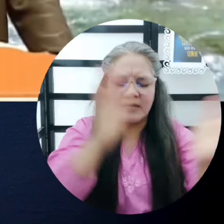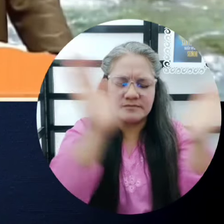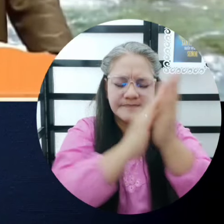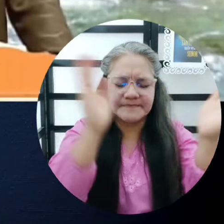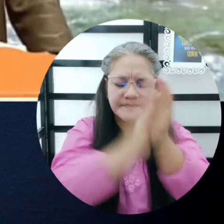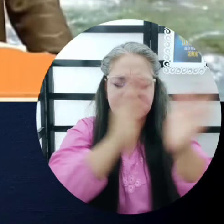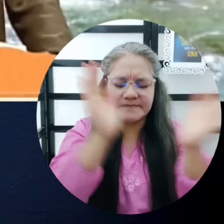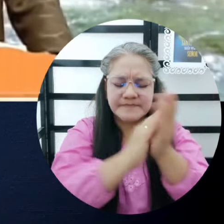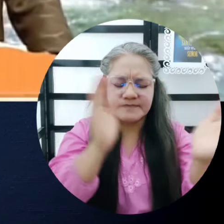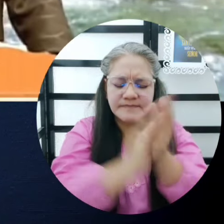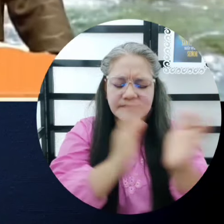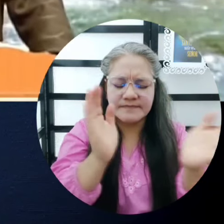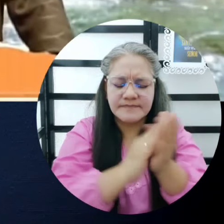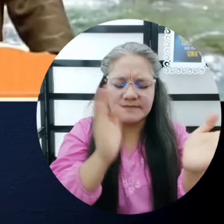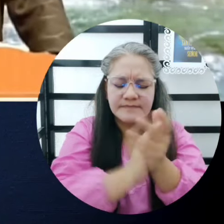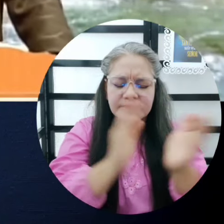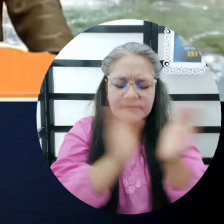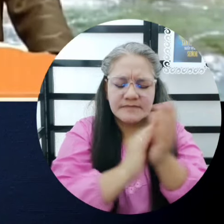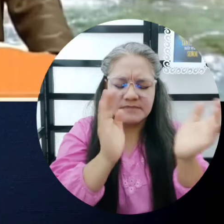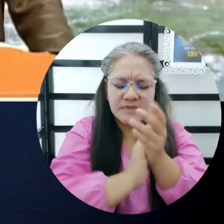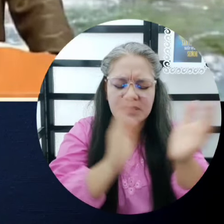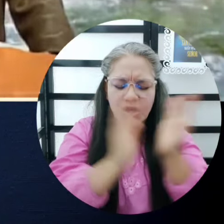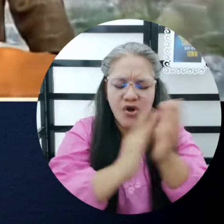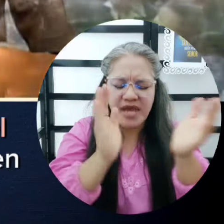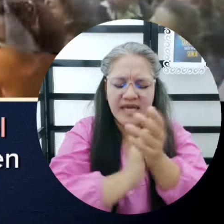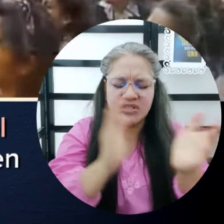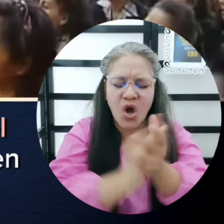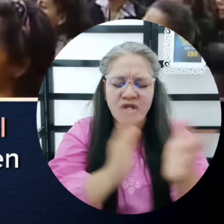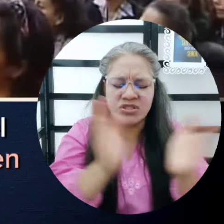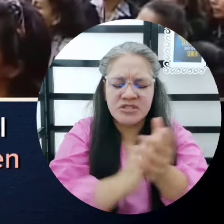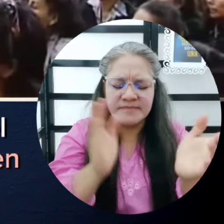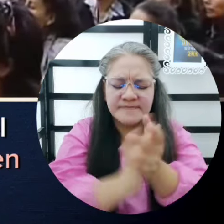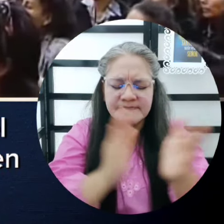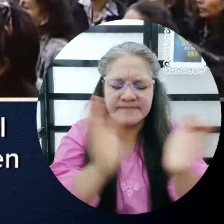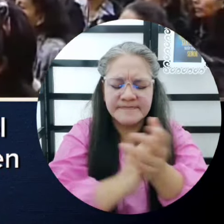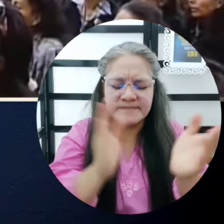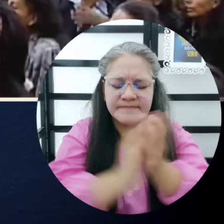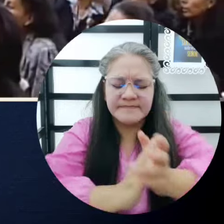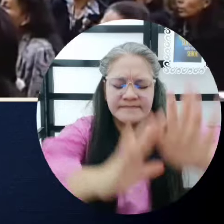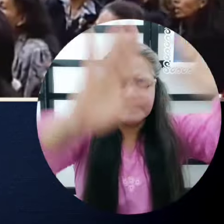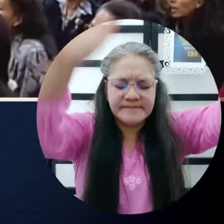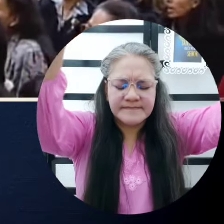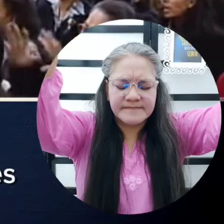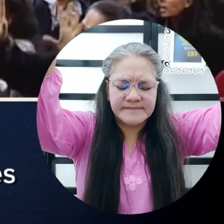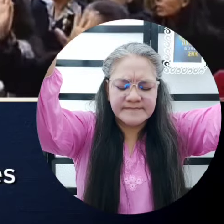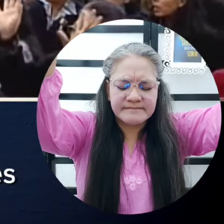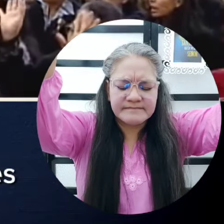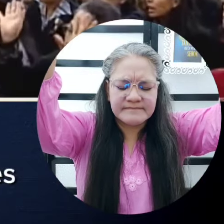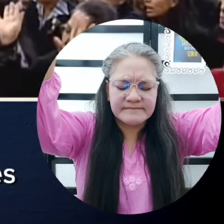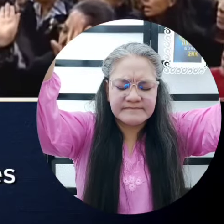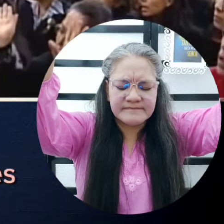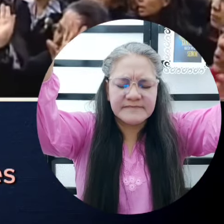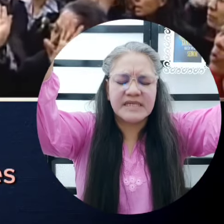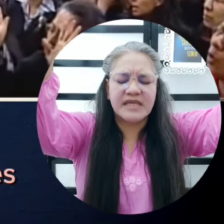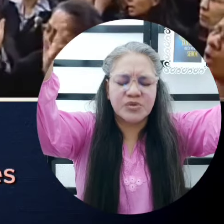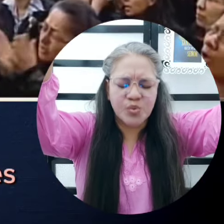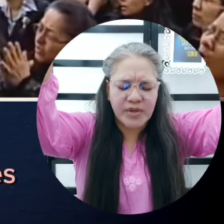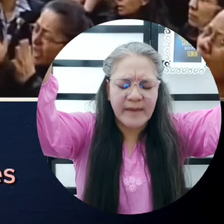Gloria al Señor. Gloria a Dios. Porque el que está en Cristo,